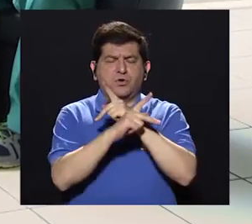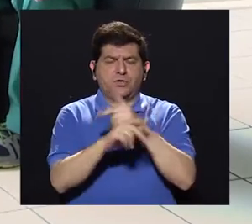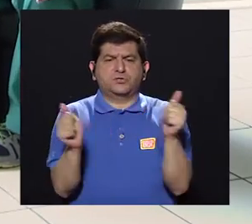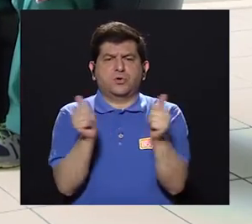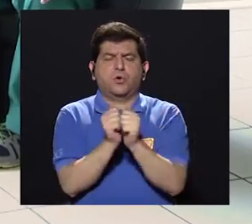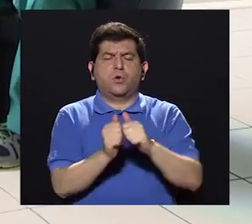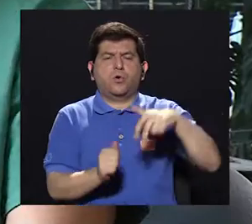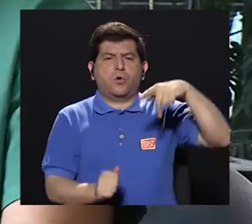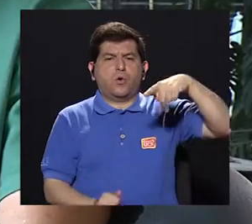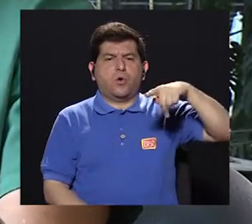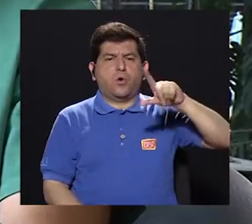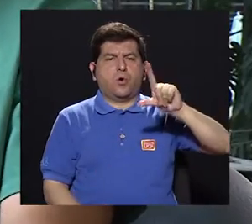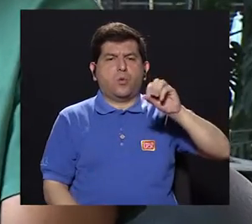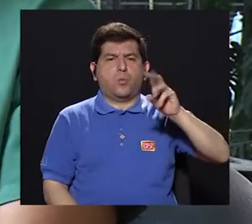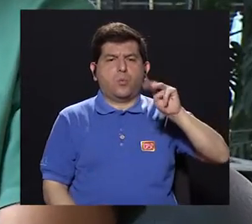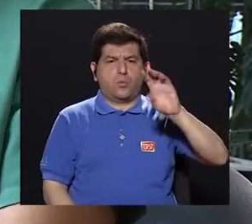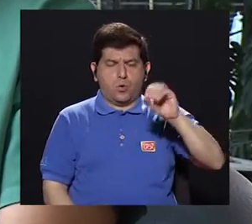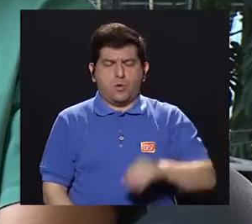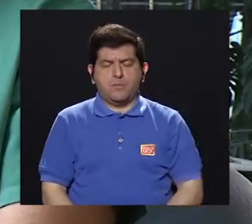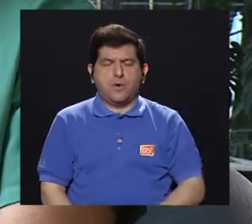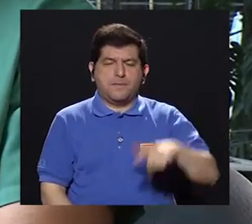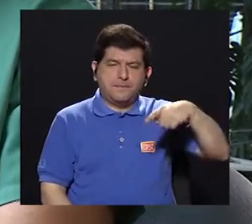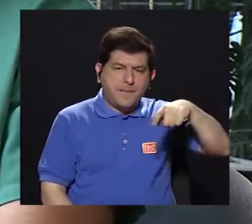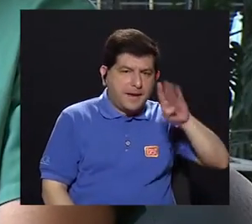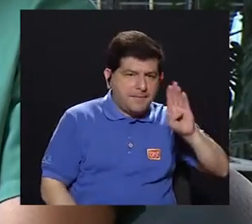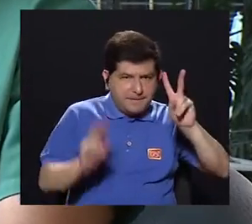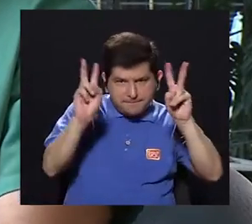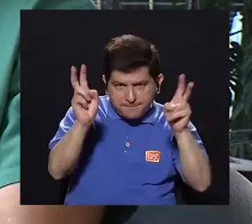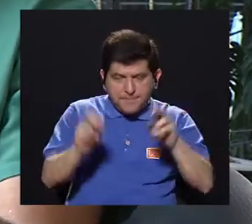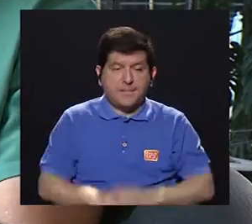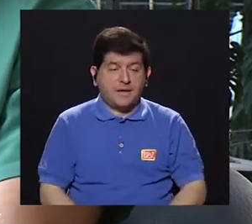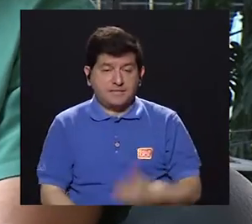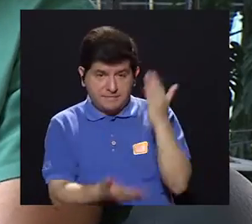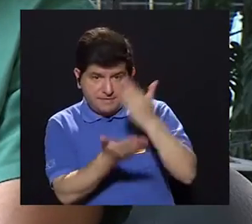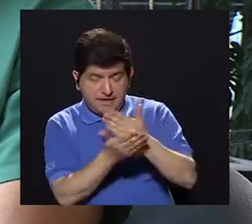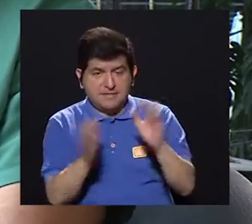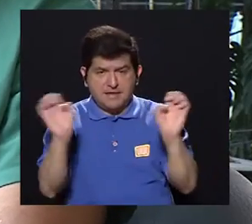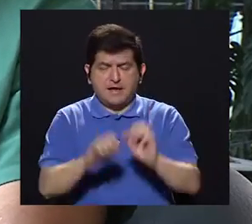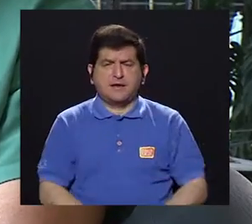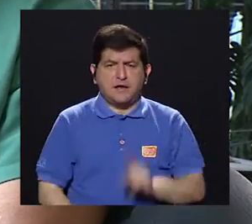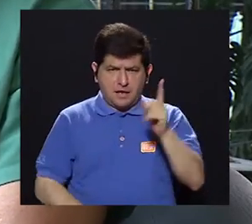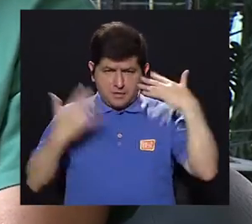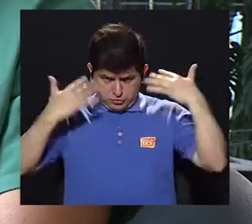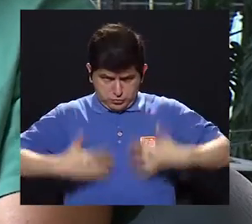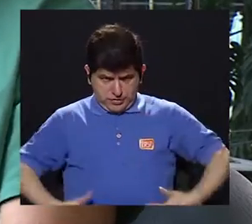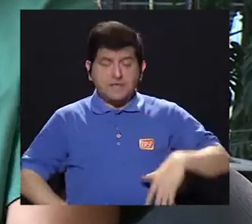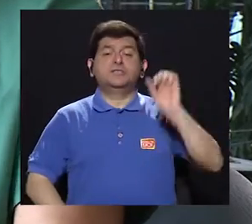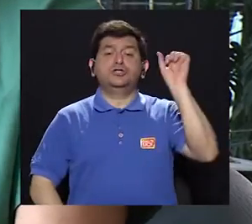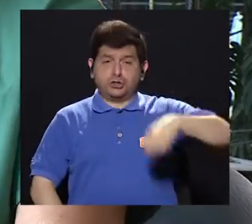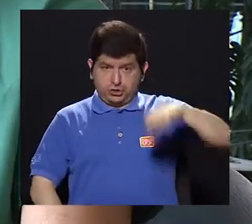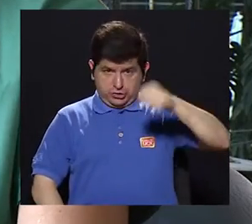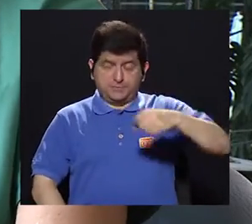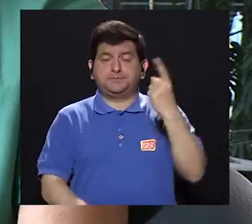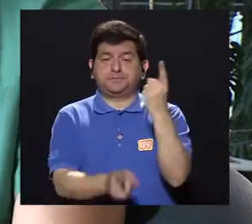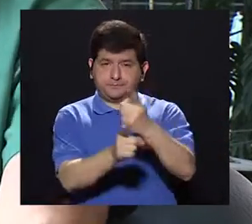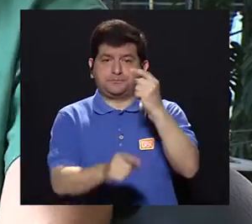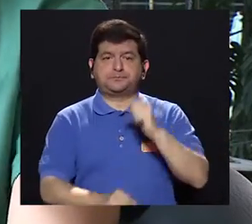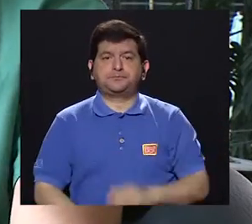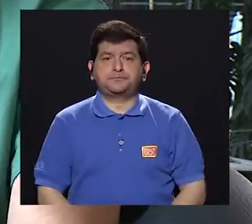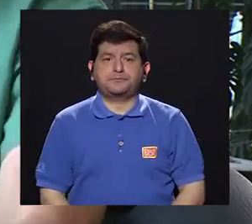protección plomada, que el plomo es una muy buena barrera para detener esa energía. Es un traje. Es un traje. Es un traje